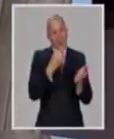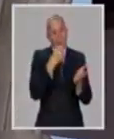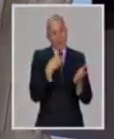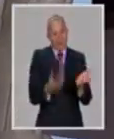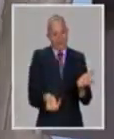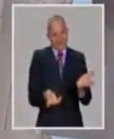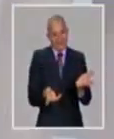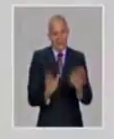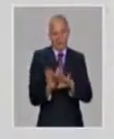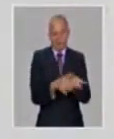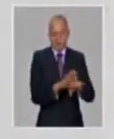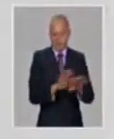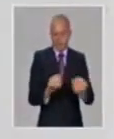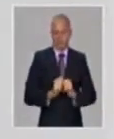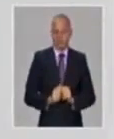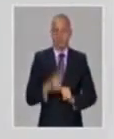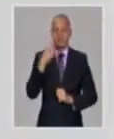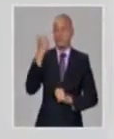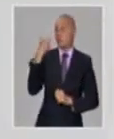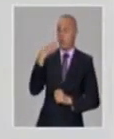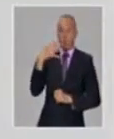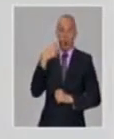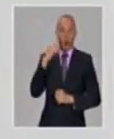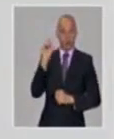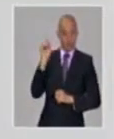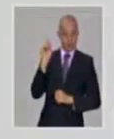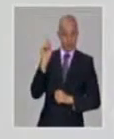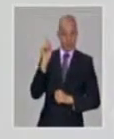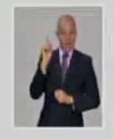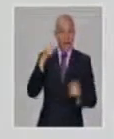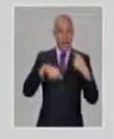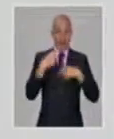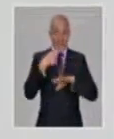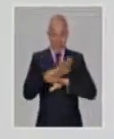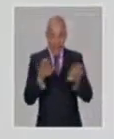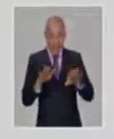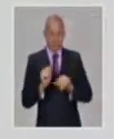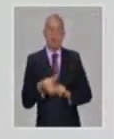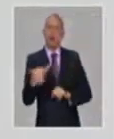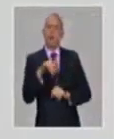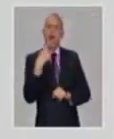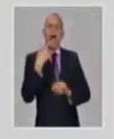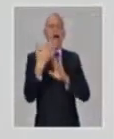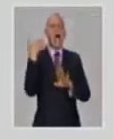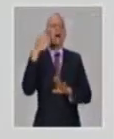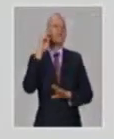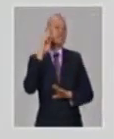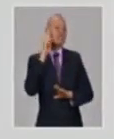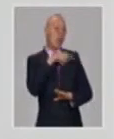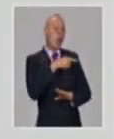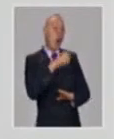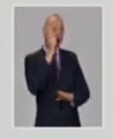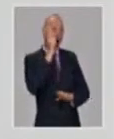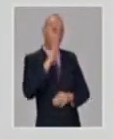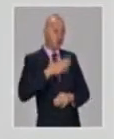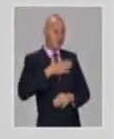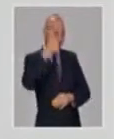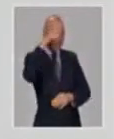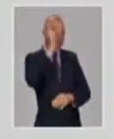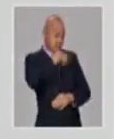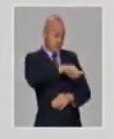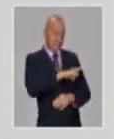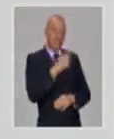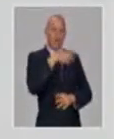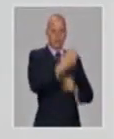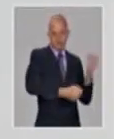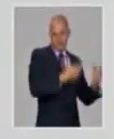autorizar la venta liberada de leche y sus derivados a partir de ese cumplimiento que explicaba ahorita también. O sea que el productor, cuando cumple un contrato que tiene, reparando